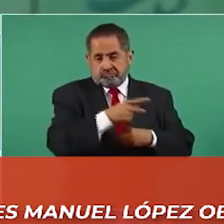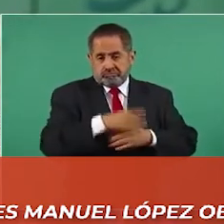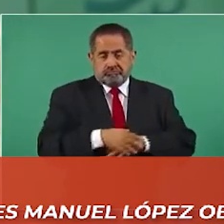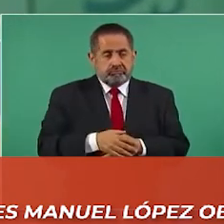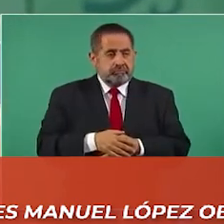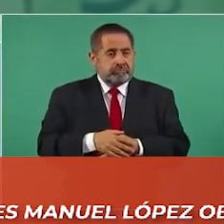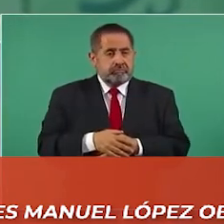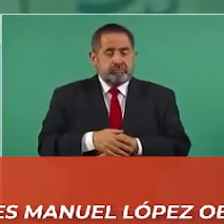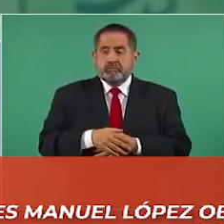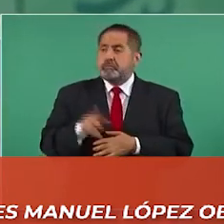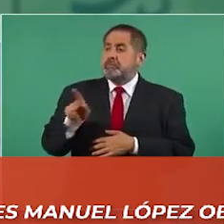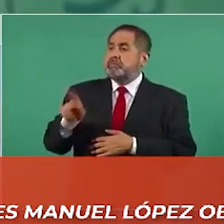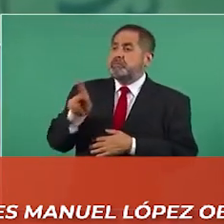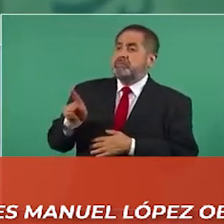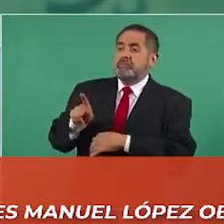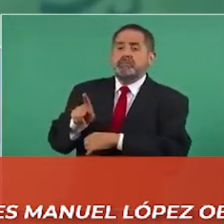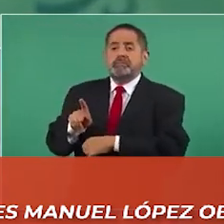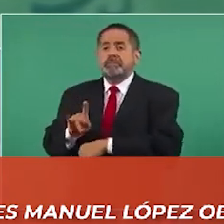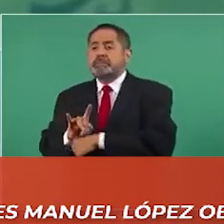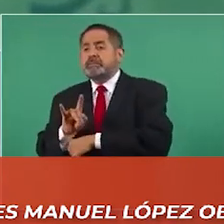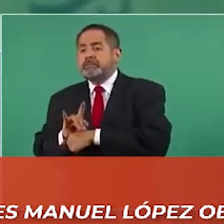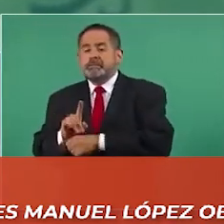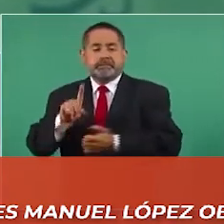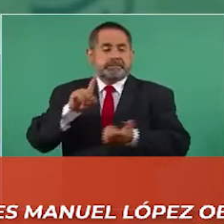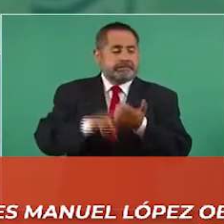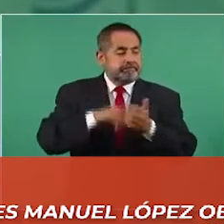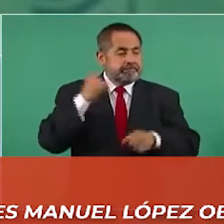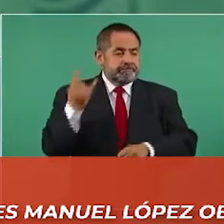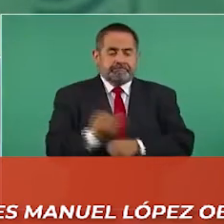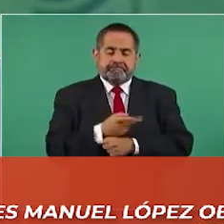Aparentan una cosa y son otra.